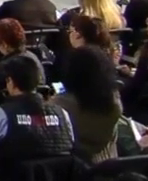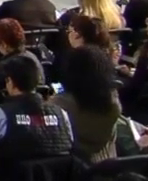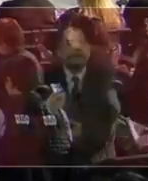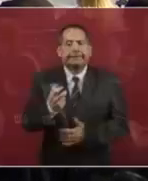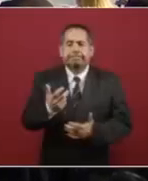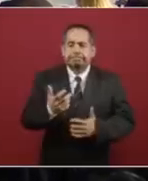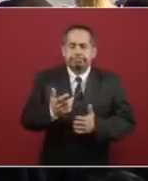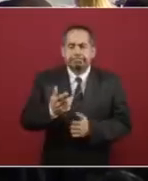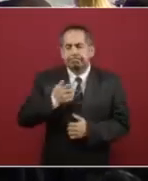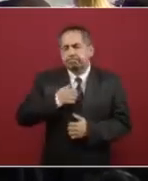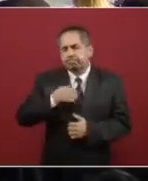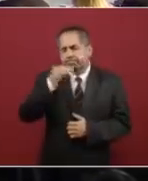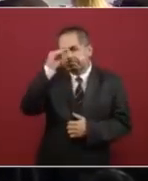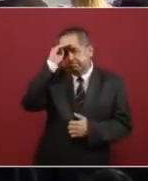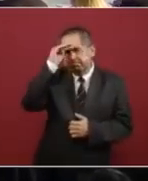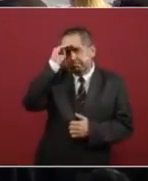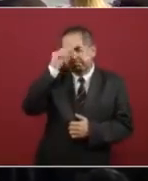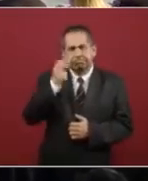considero